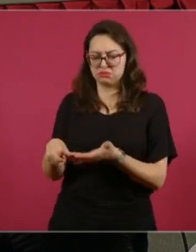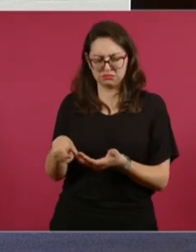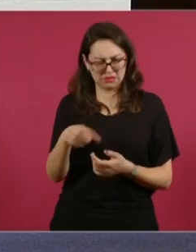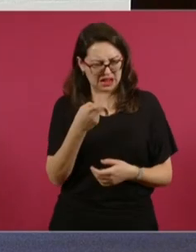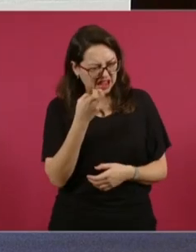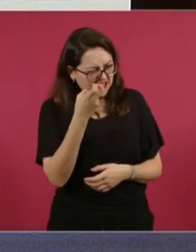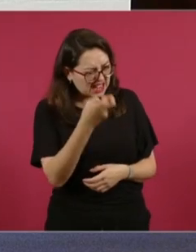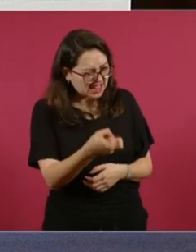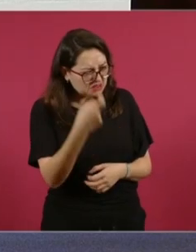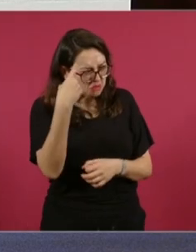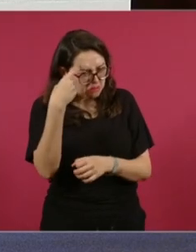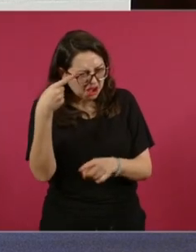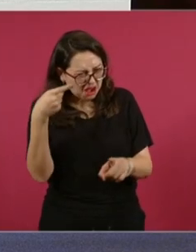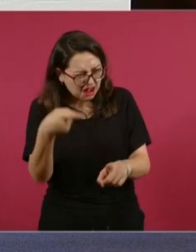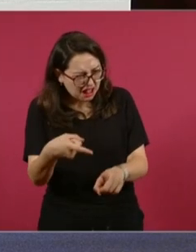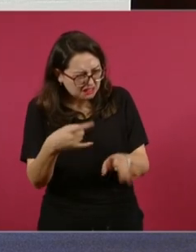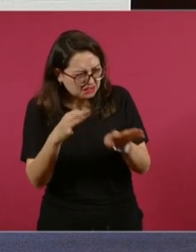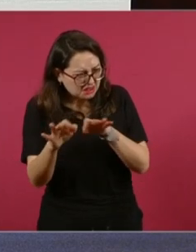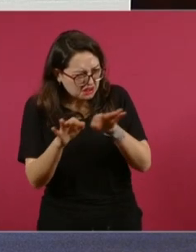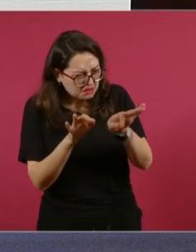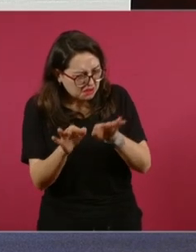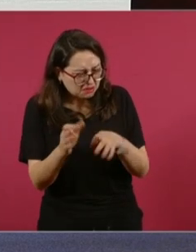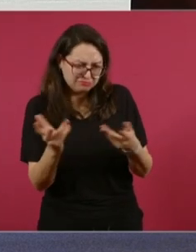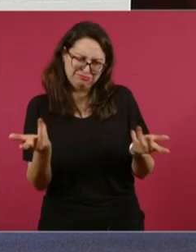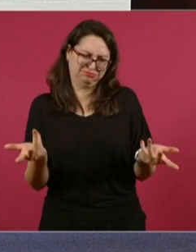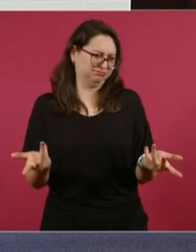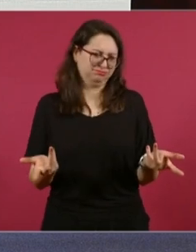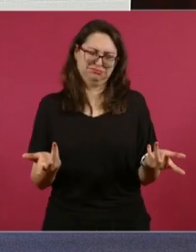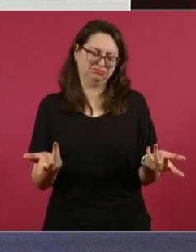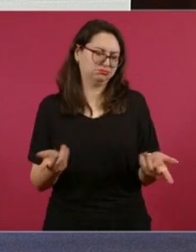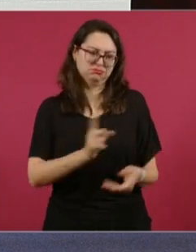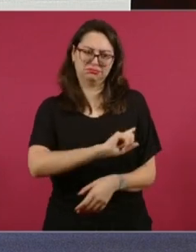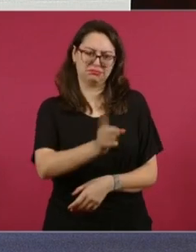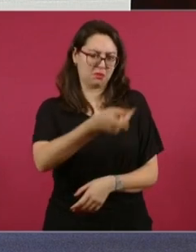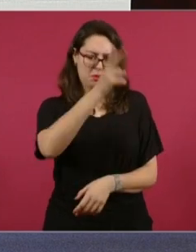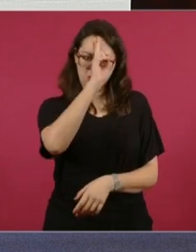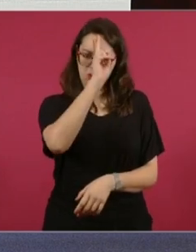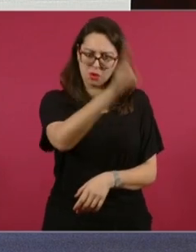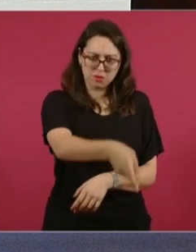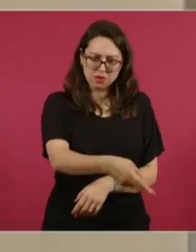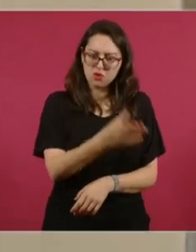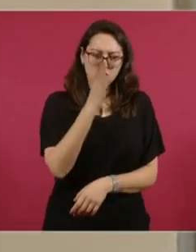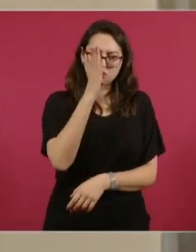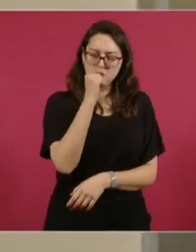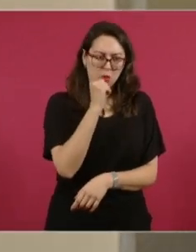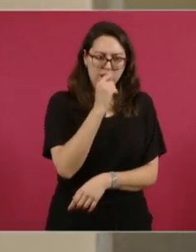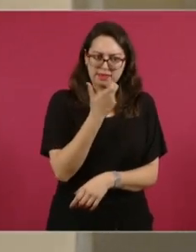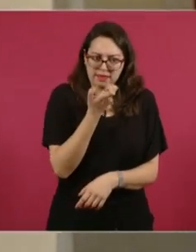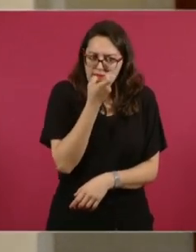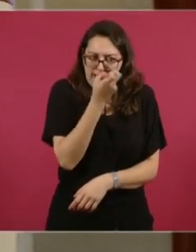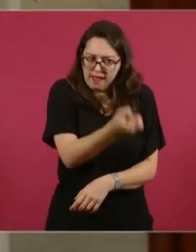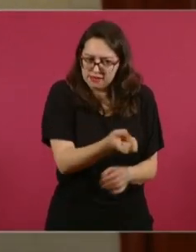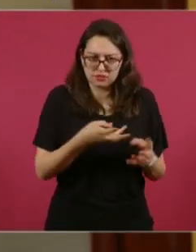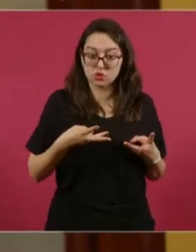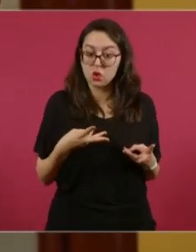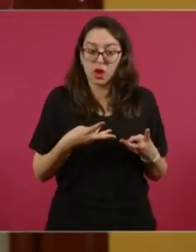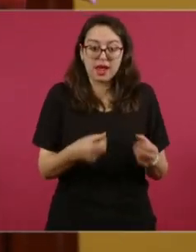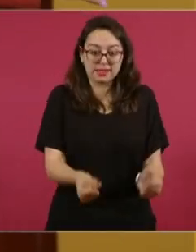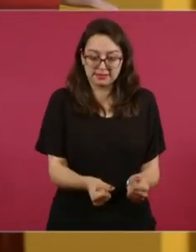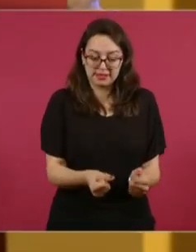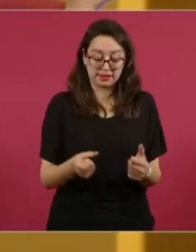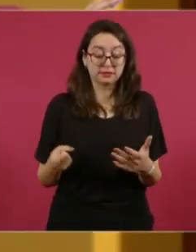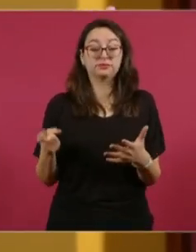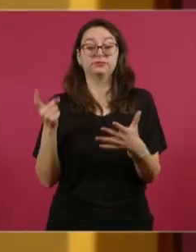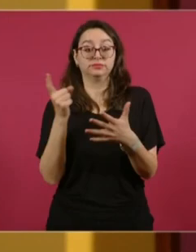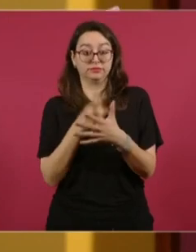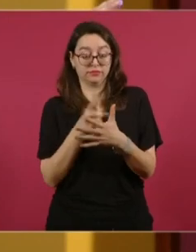servicio público, es decir, eliminar cualquier tipo de gasto superfluo o que no sea necesario, y prohibir los esquemas